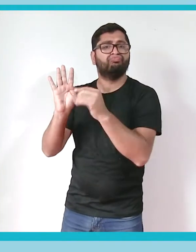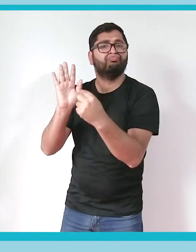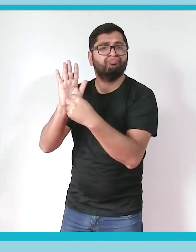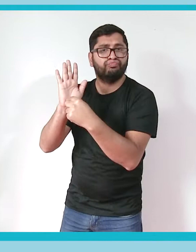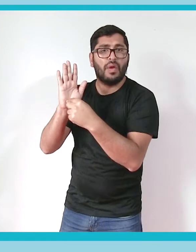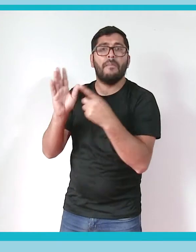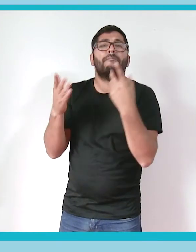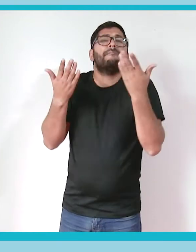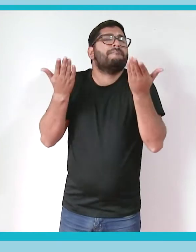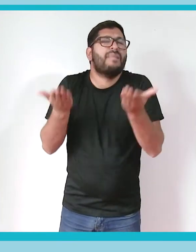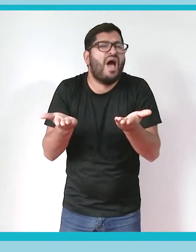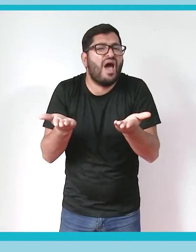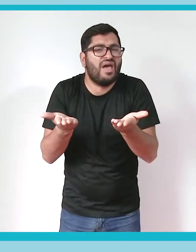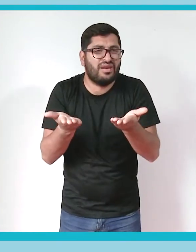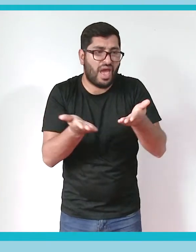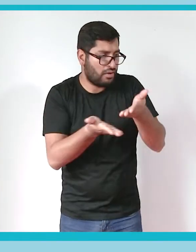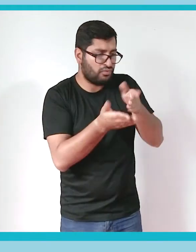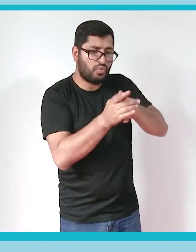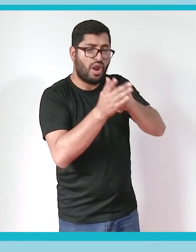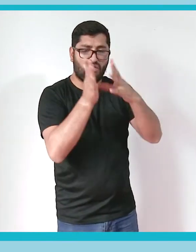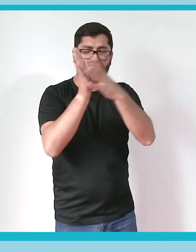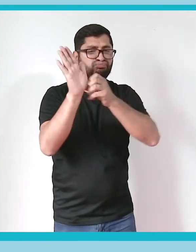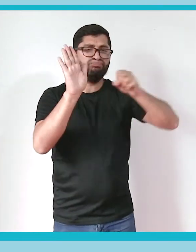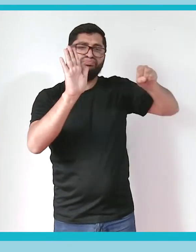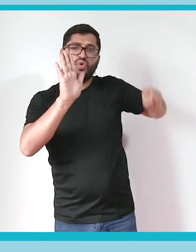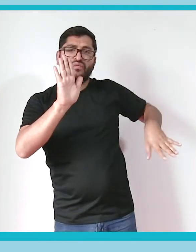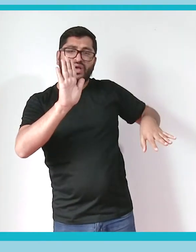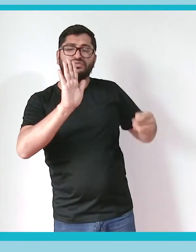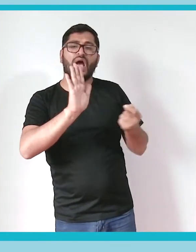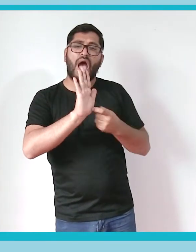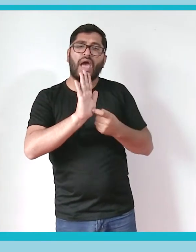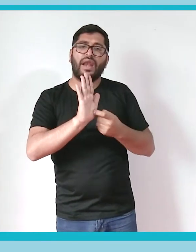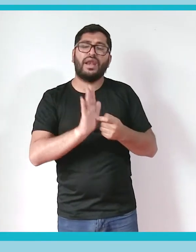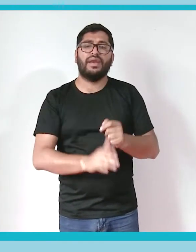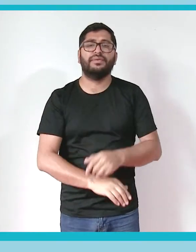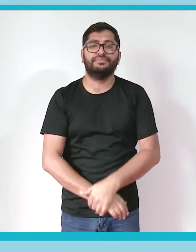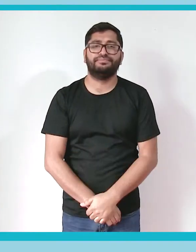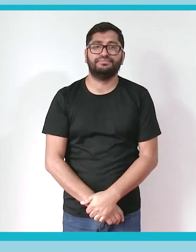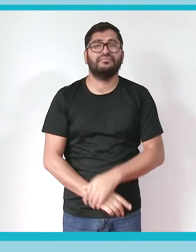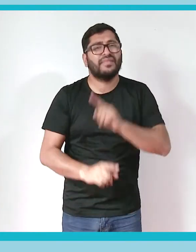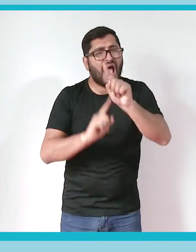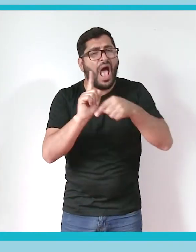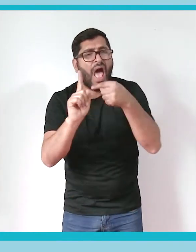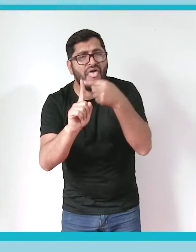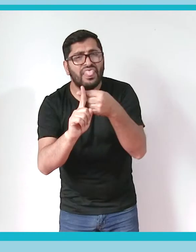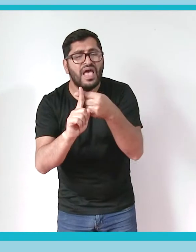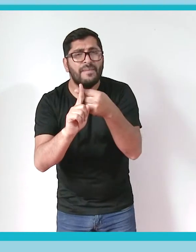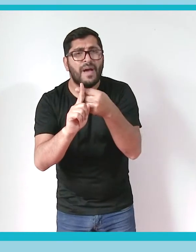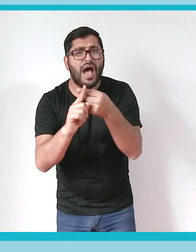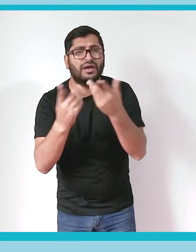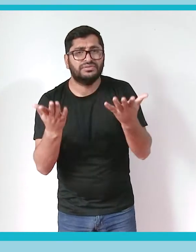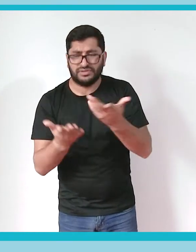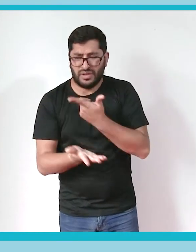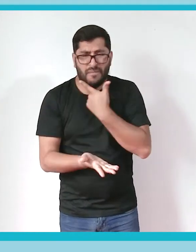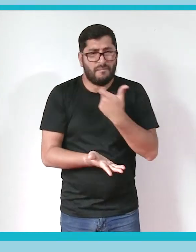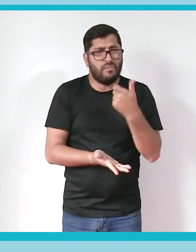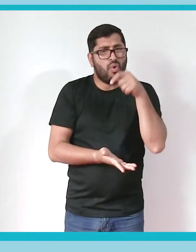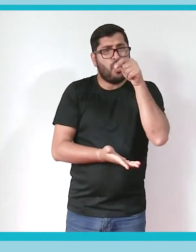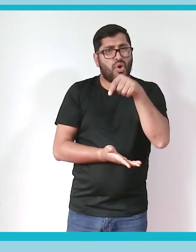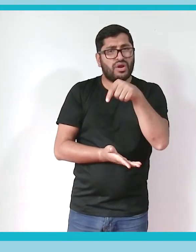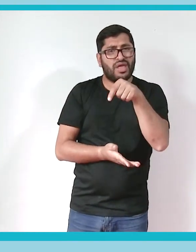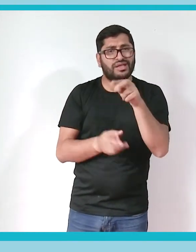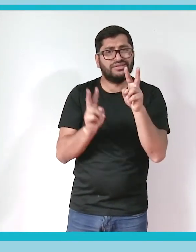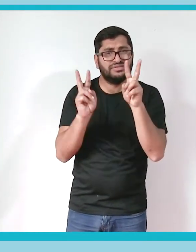reconocimiento constitucional, y resulta que fue rechazada. Y fue rechazada